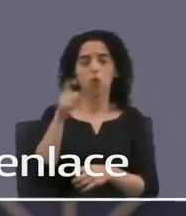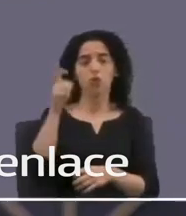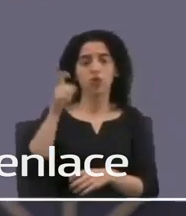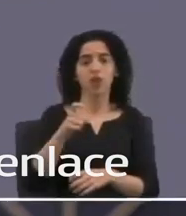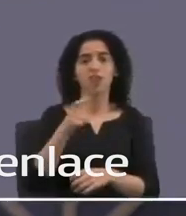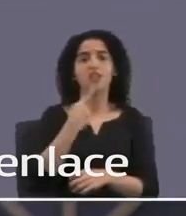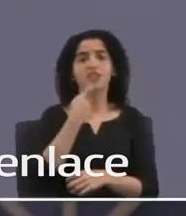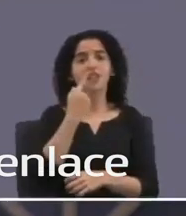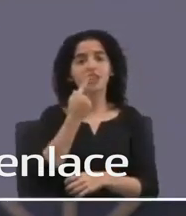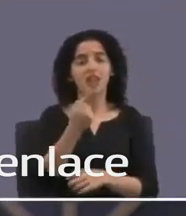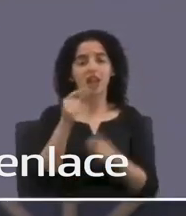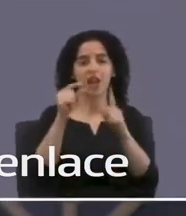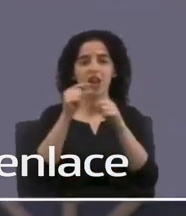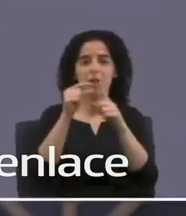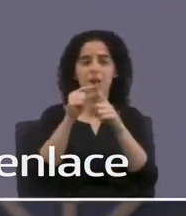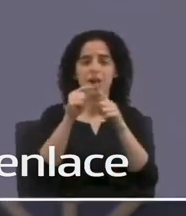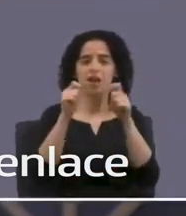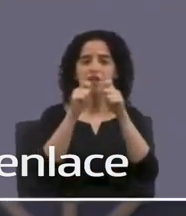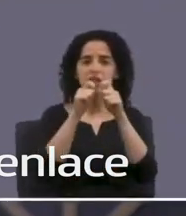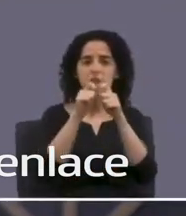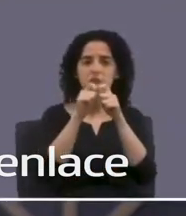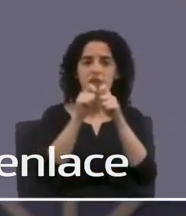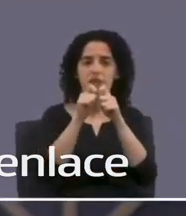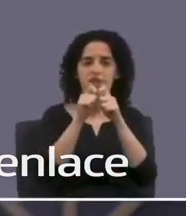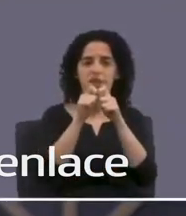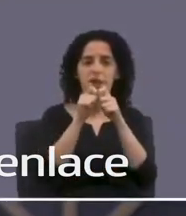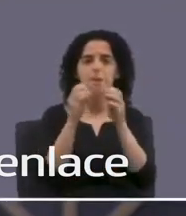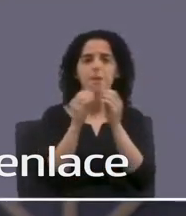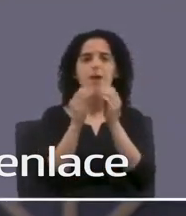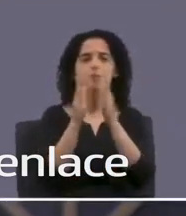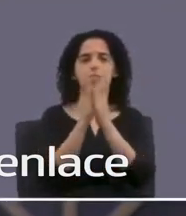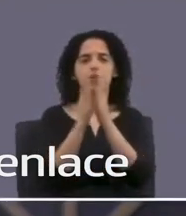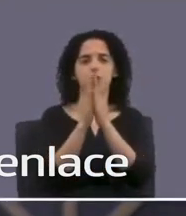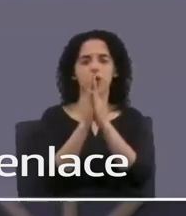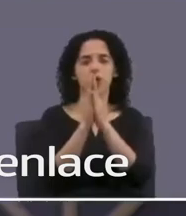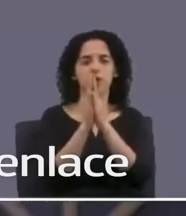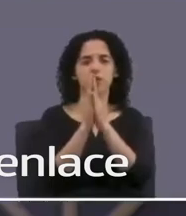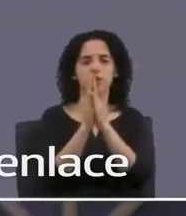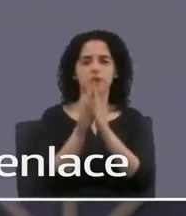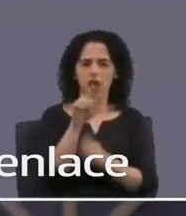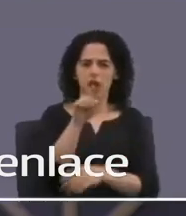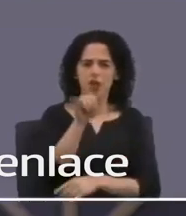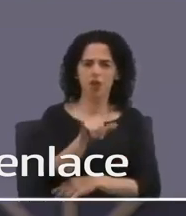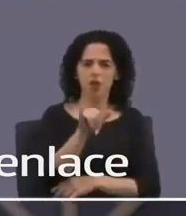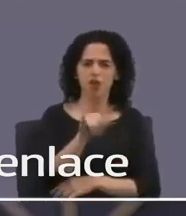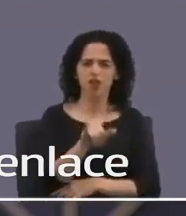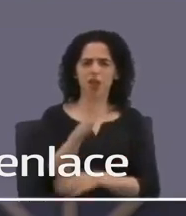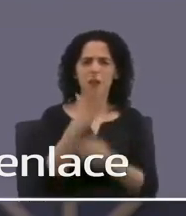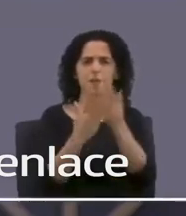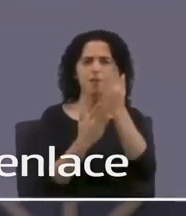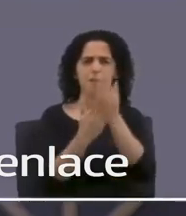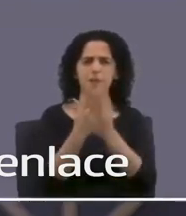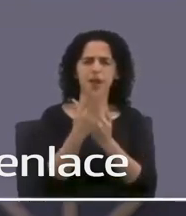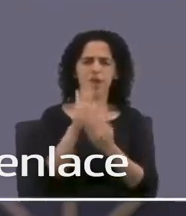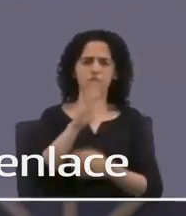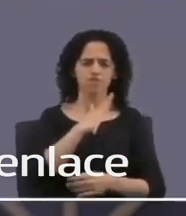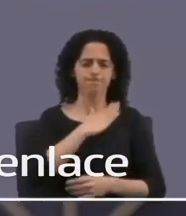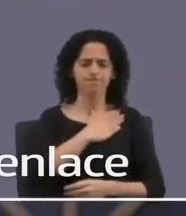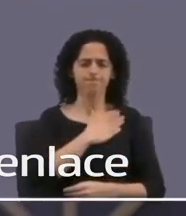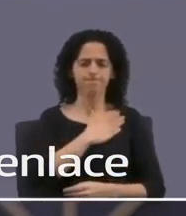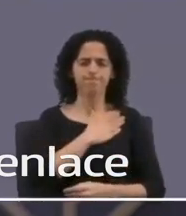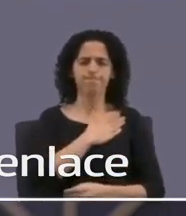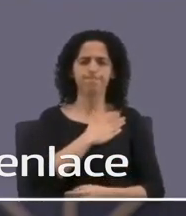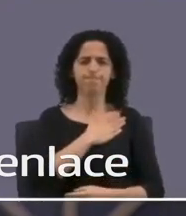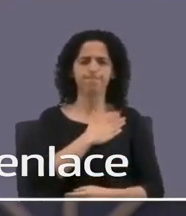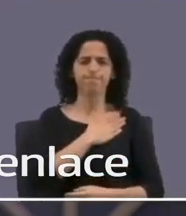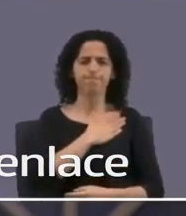tienes que declarar esa palabra específica. Vamos a orar. Ahí donde estás, pon tu mano en tu